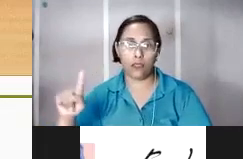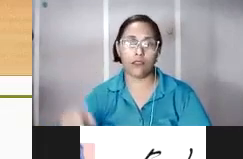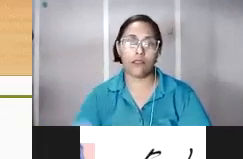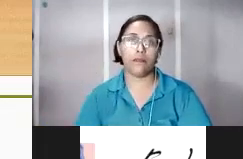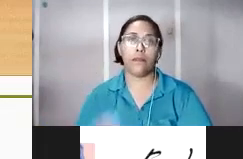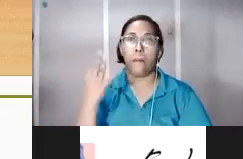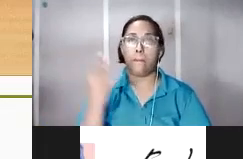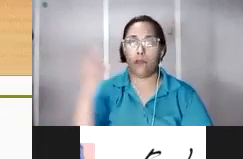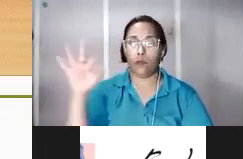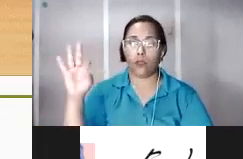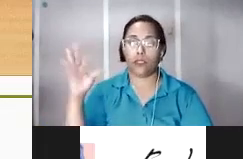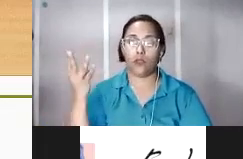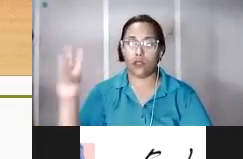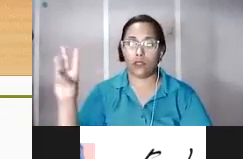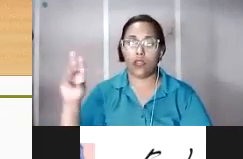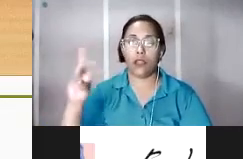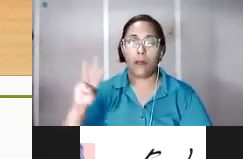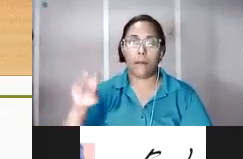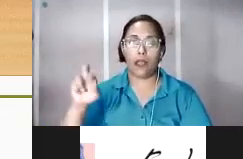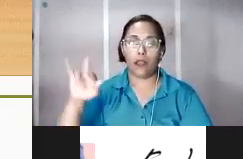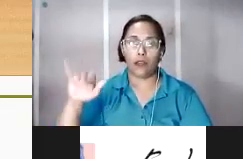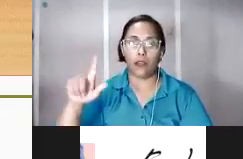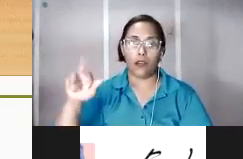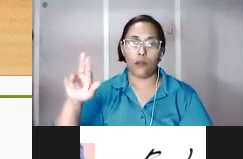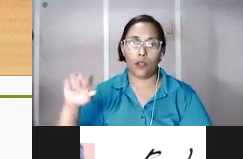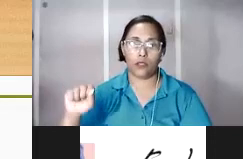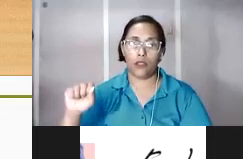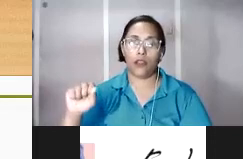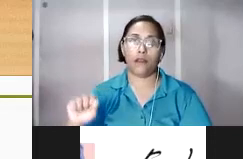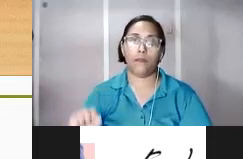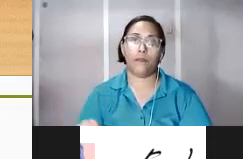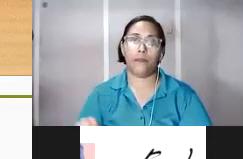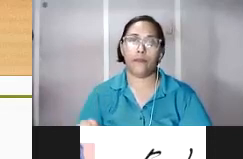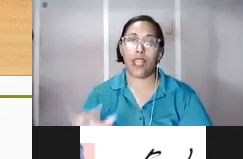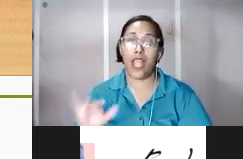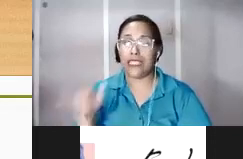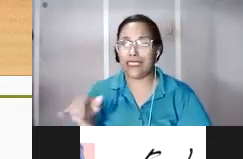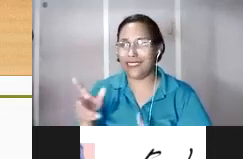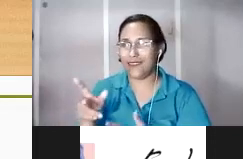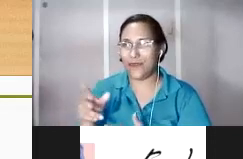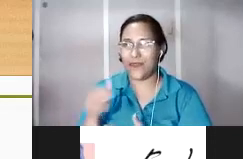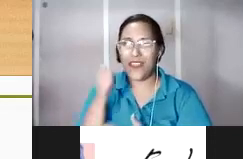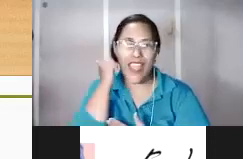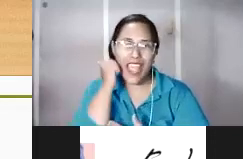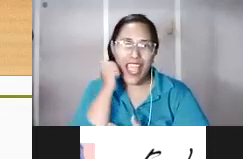1916 María Luisa Saldaña, que es un personaje